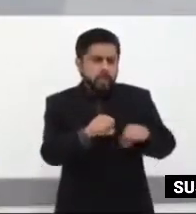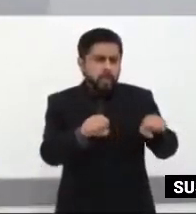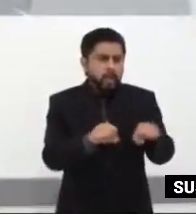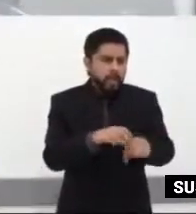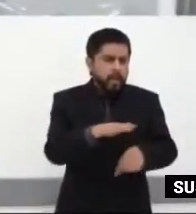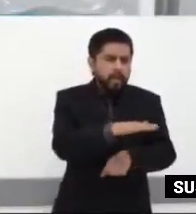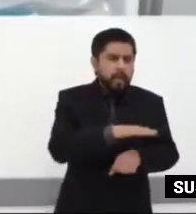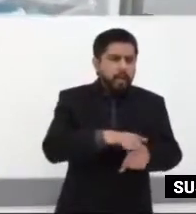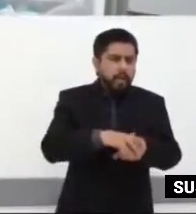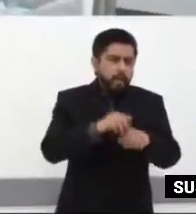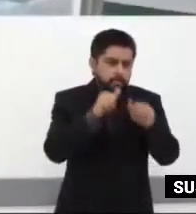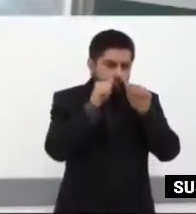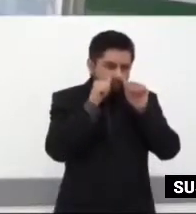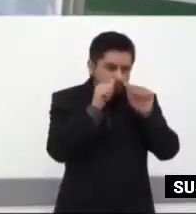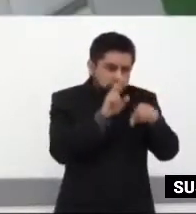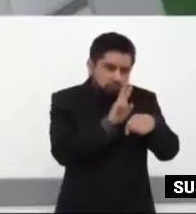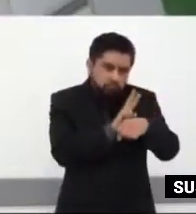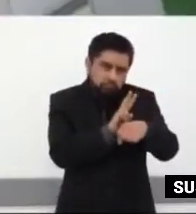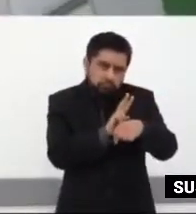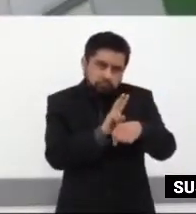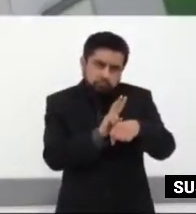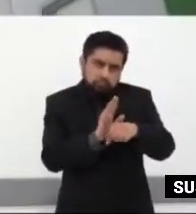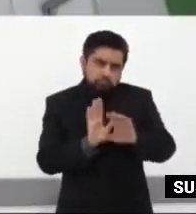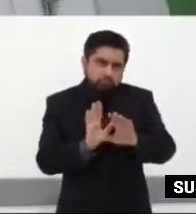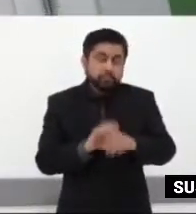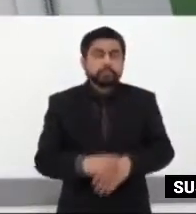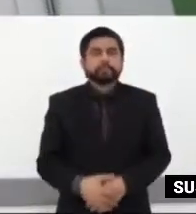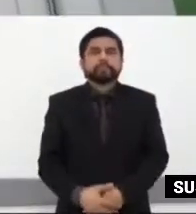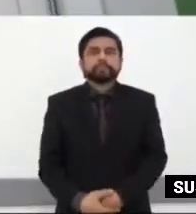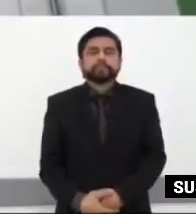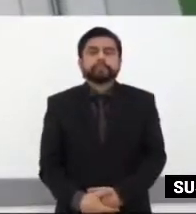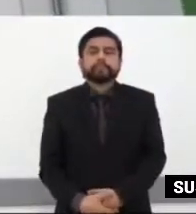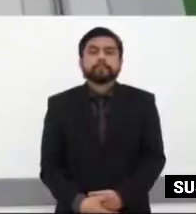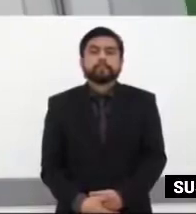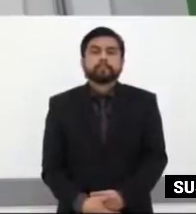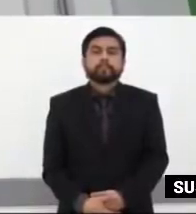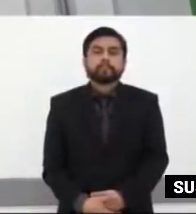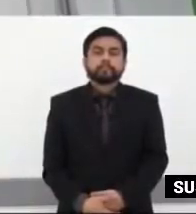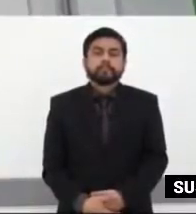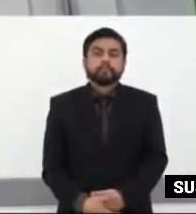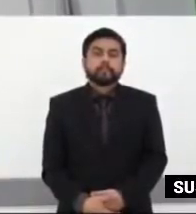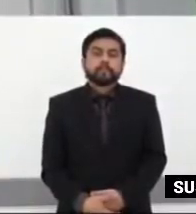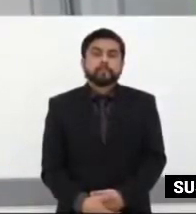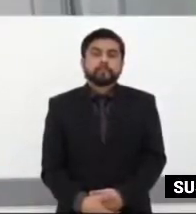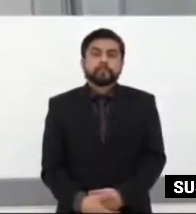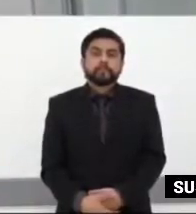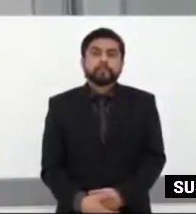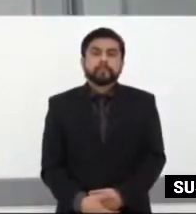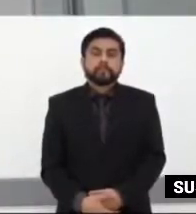Sí, sí, sí. Ah, ya lo puede mezclar. Pues sí.